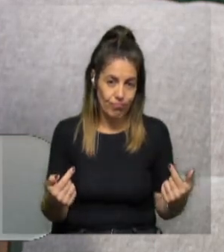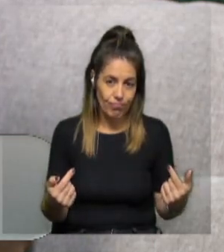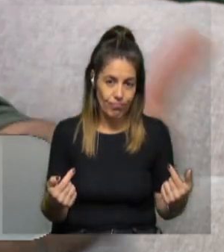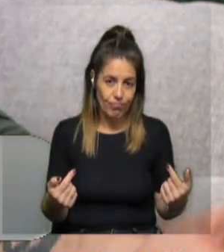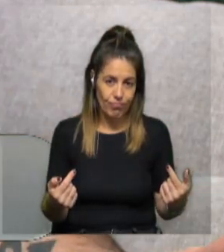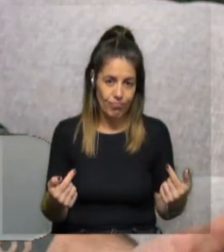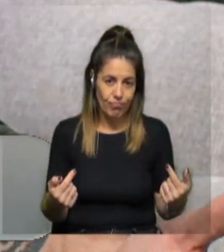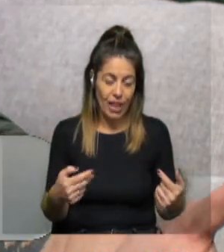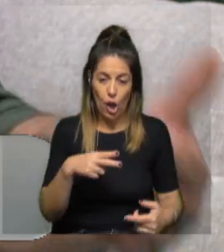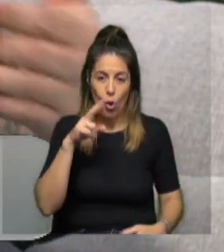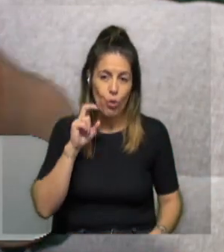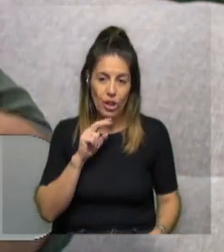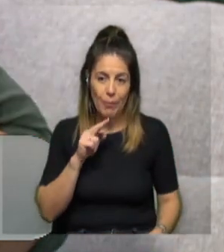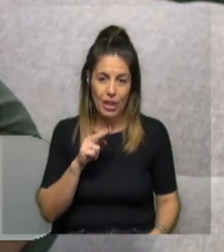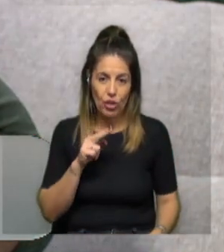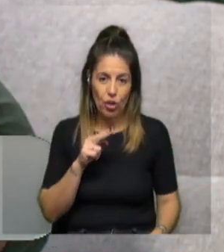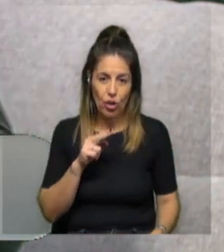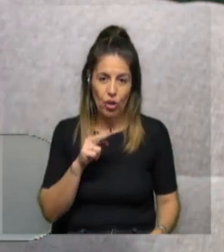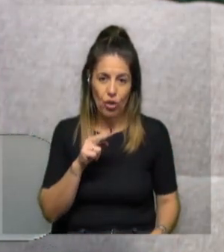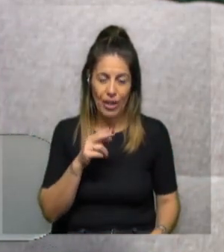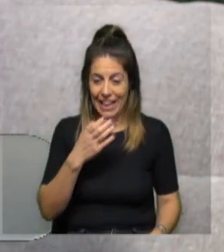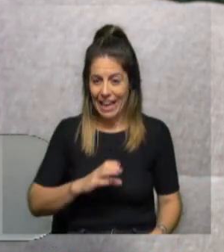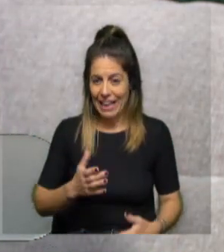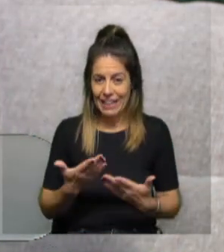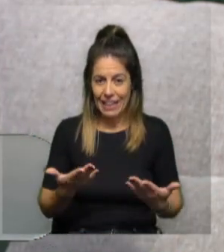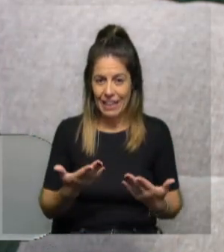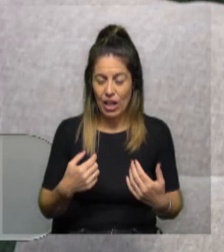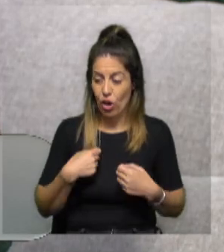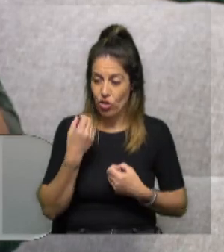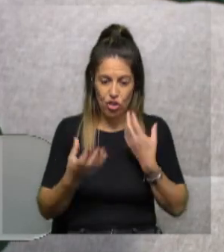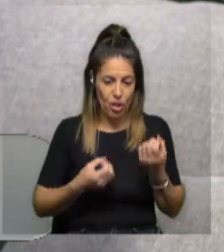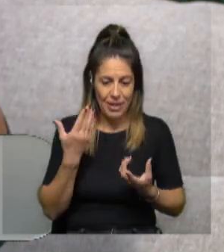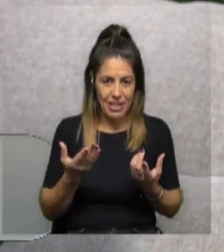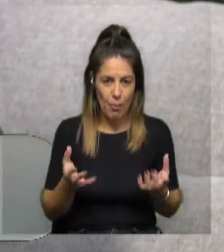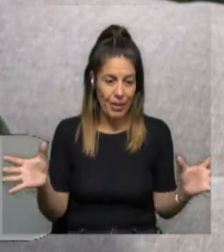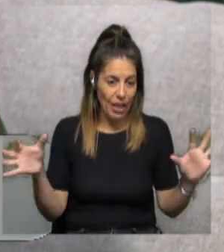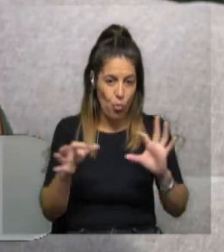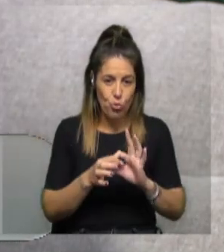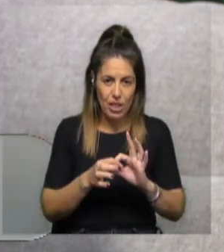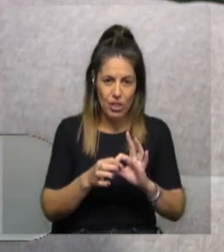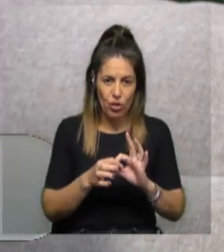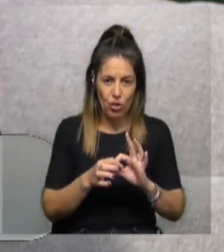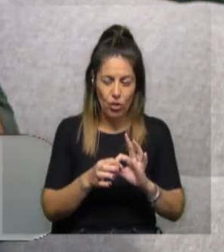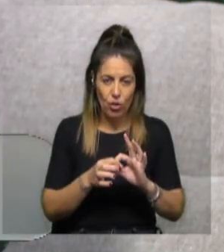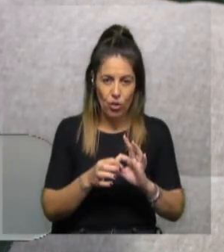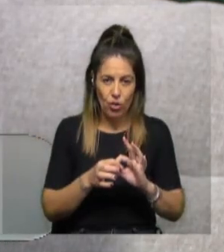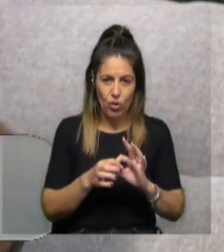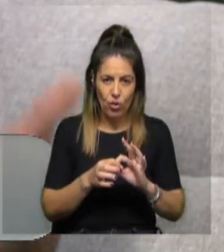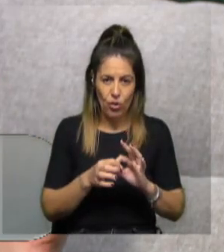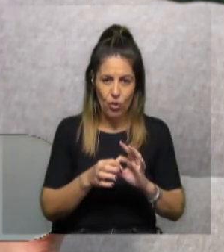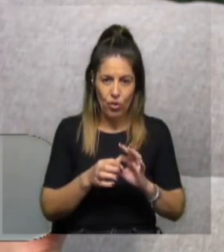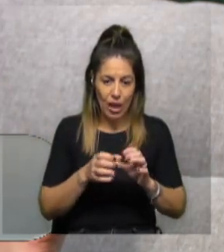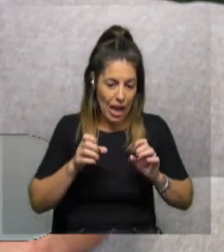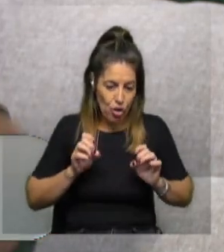el temperamento... Es lo que nosotros expresamos, pero que está ligado pura y exclusivamente a lo innato, a la